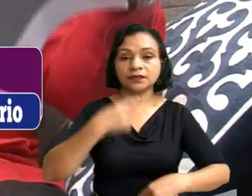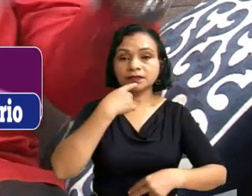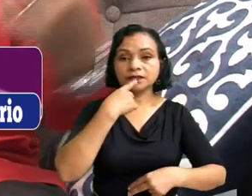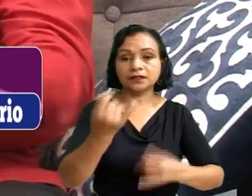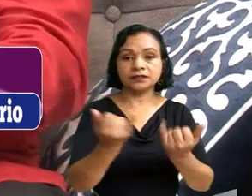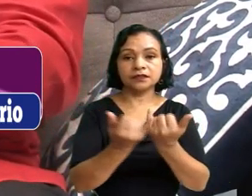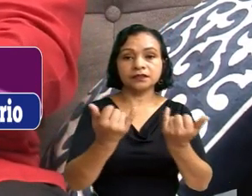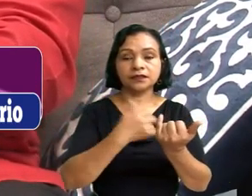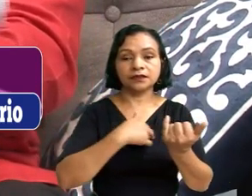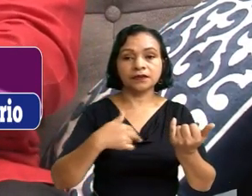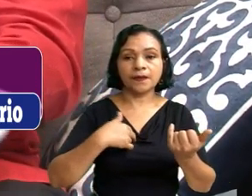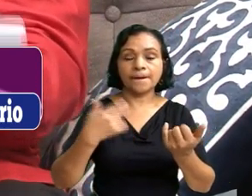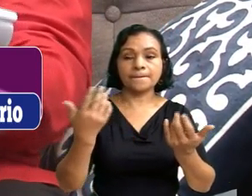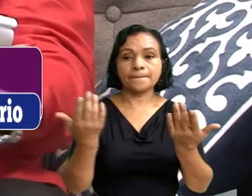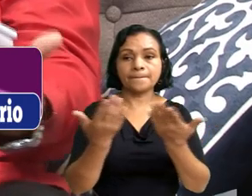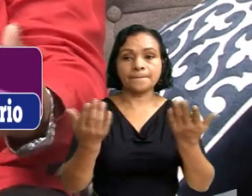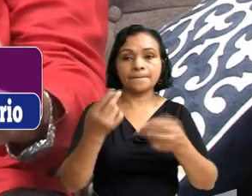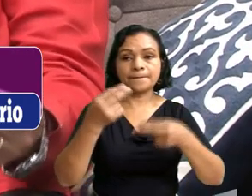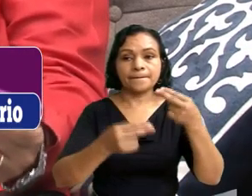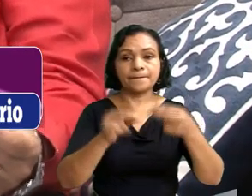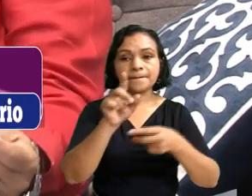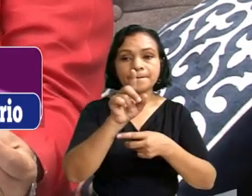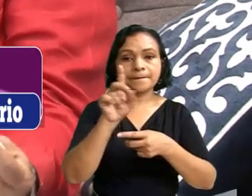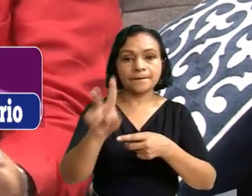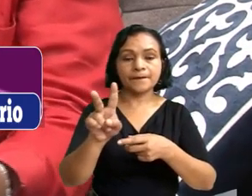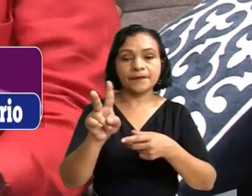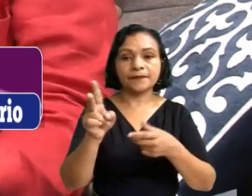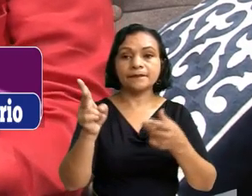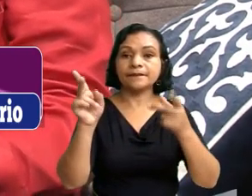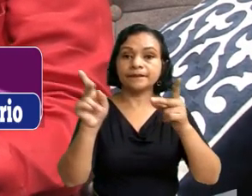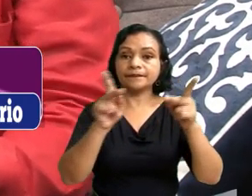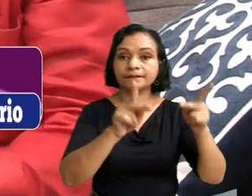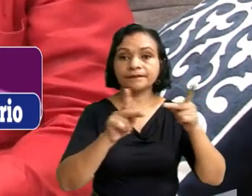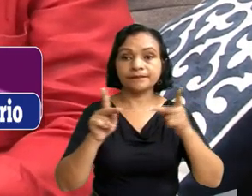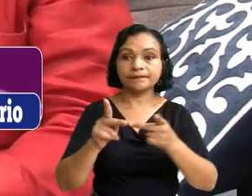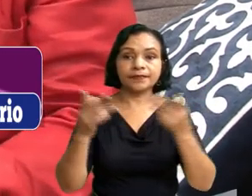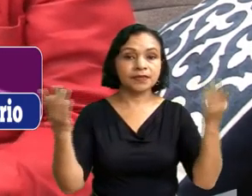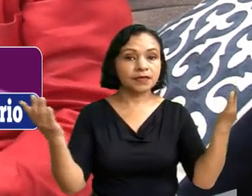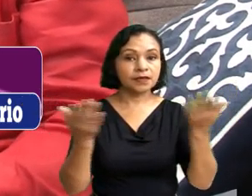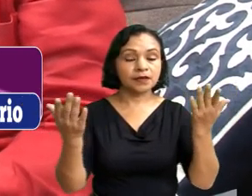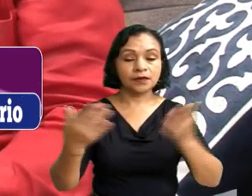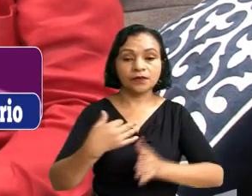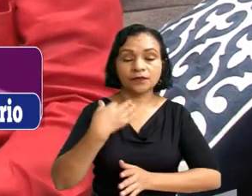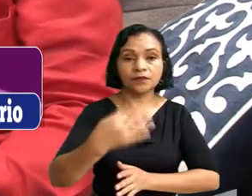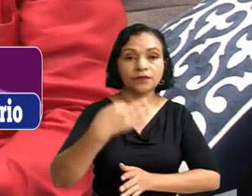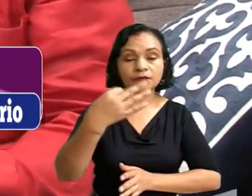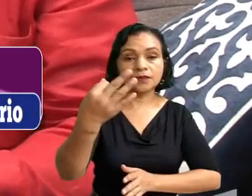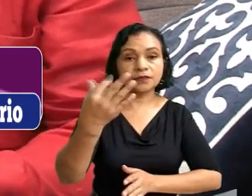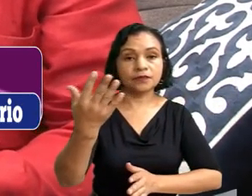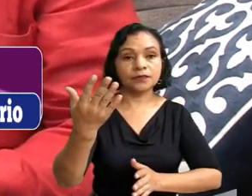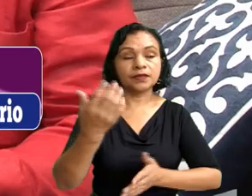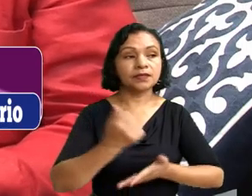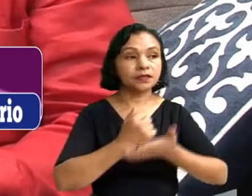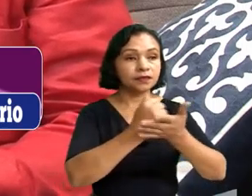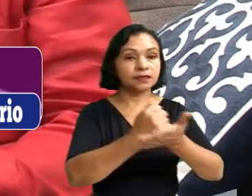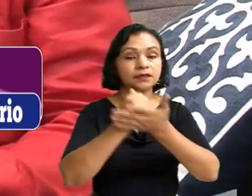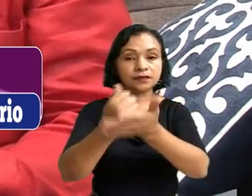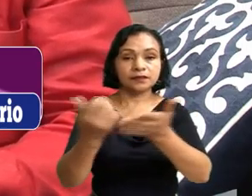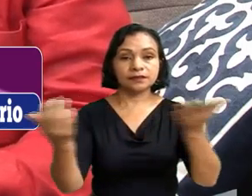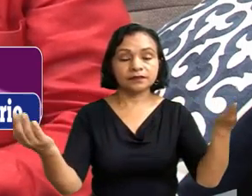comisiones de amnistía en el punto 12 condiciones de conducta futura de los beneficiarios de